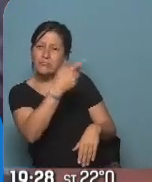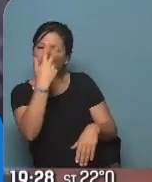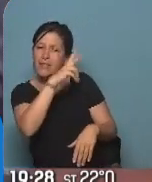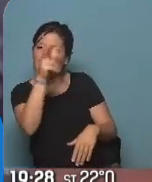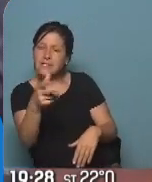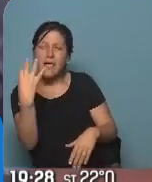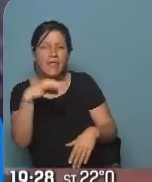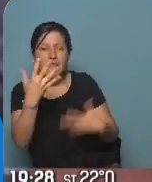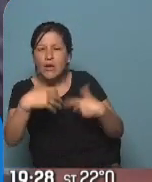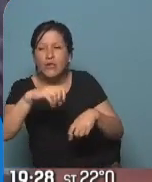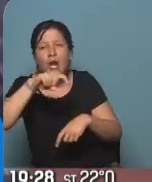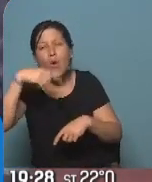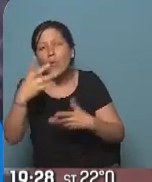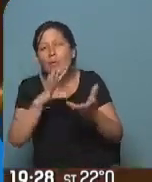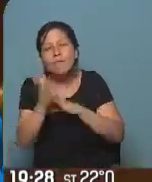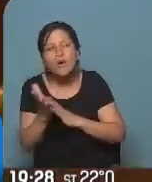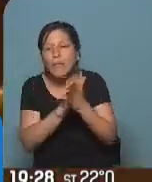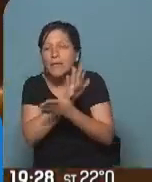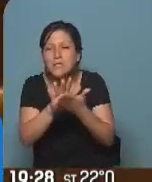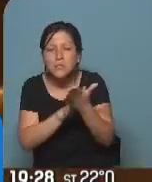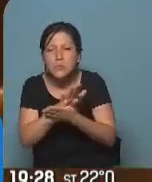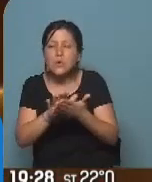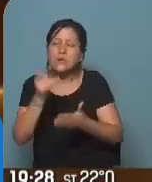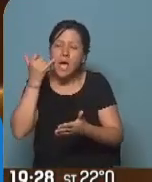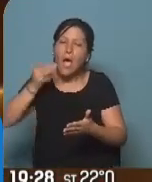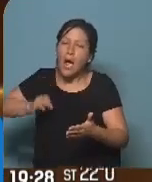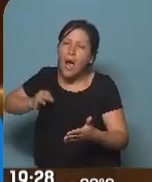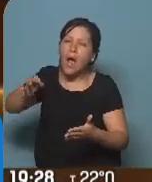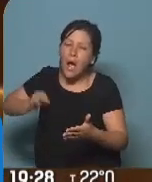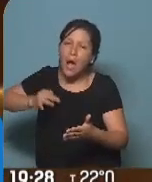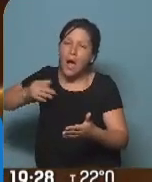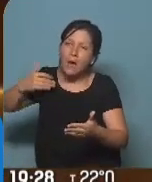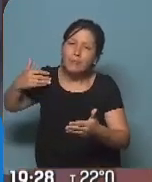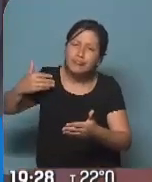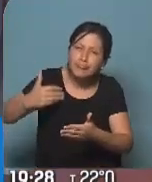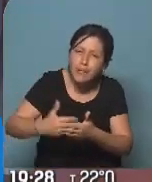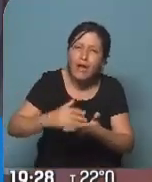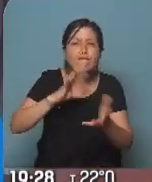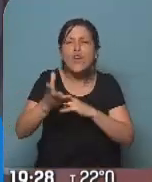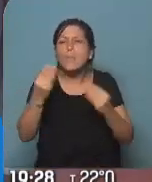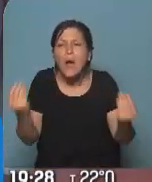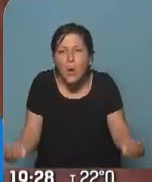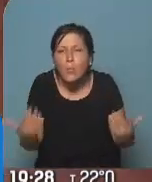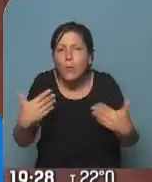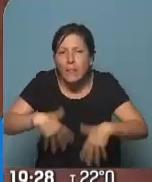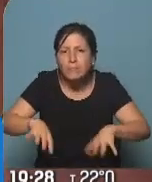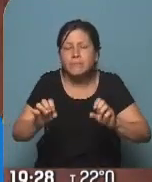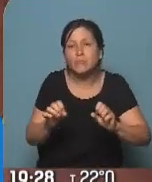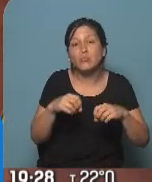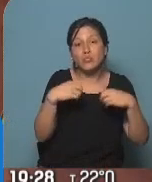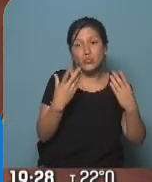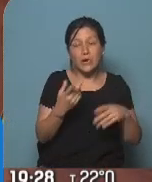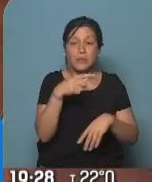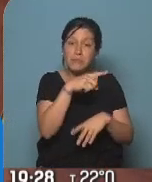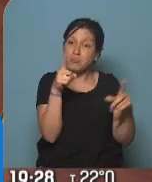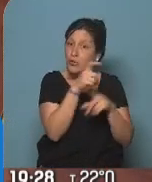buscar otros métodos ante el fracaso que vienen obteniendo desde hace años estos. ¿Cuáles sugiere? ¿Qué métodos se podrían encarar? Bueno, para problemas